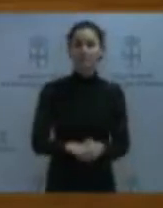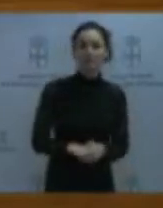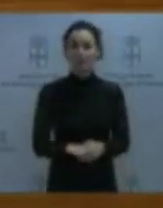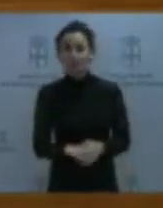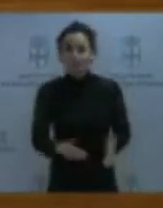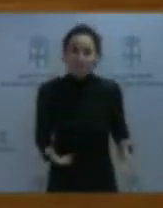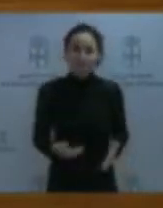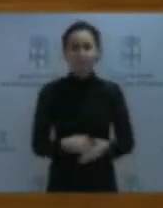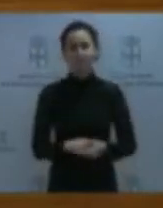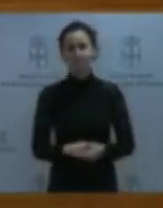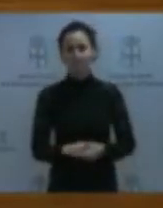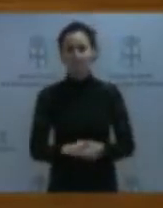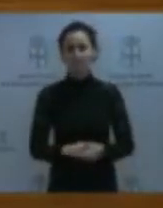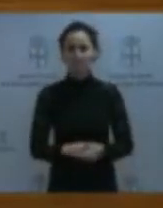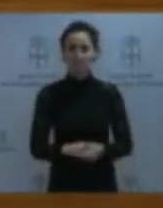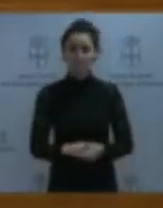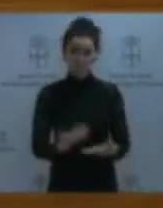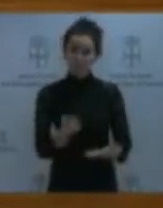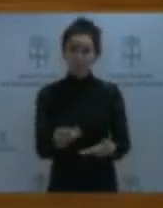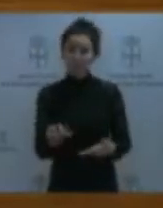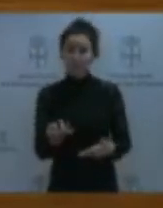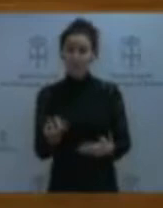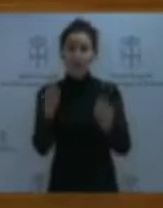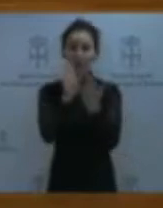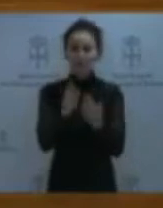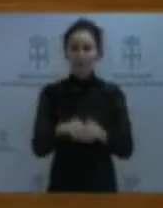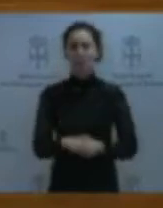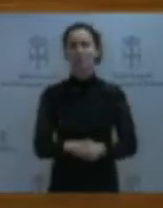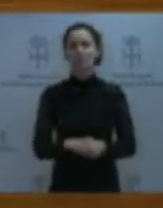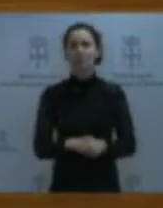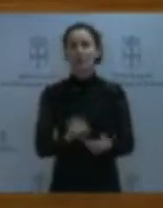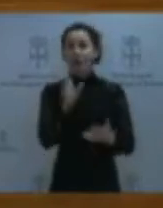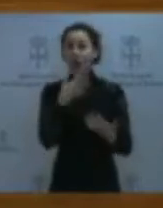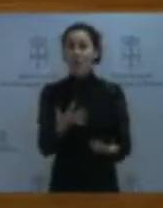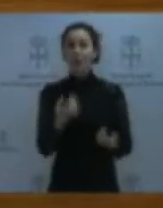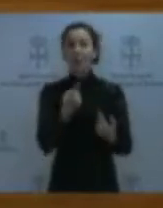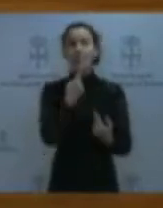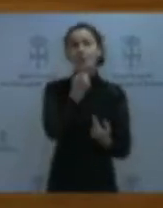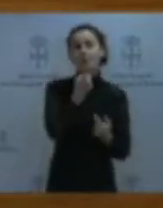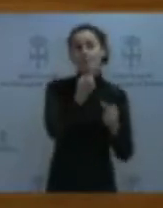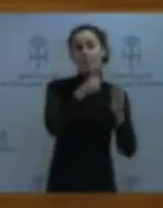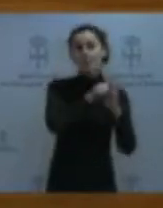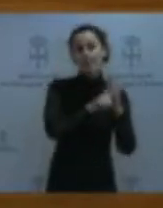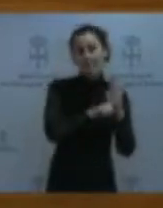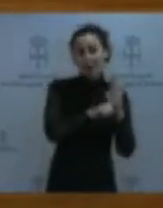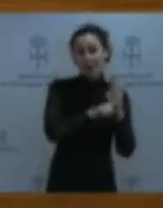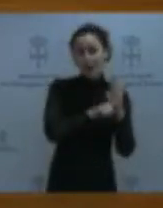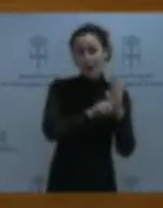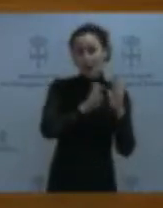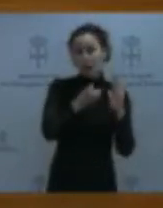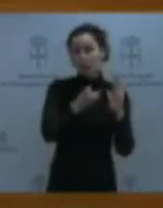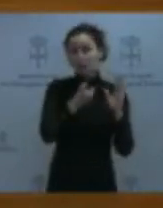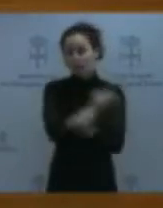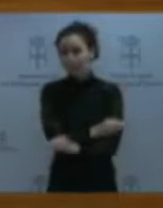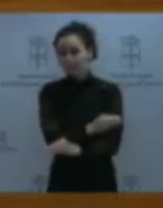había que afrontar. Y ahora usted dice, y se contradice en alguna medida, de que la ciudadanía ve que ya